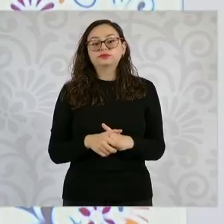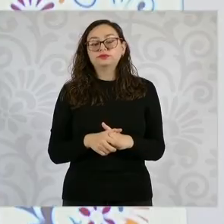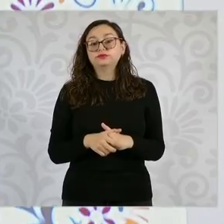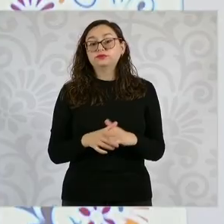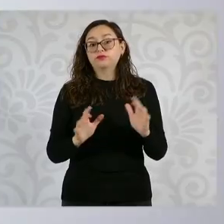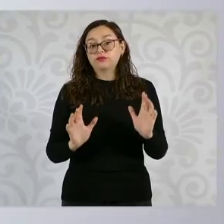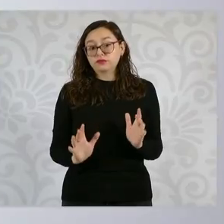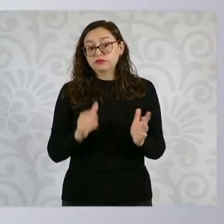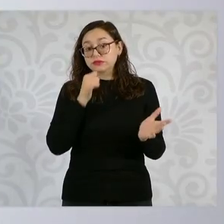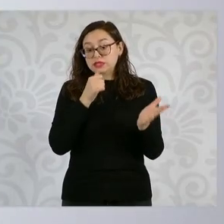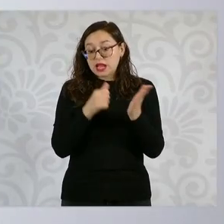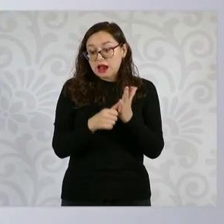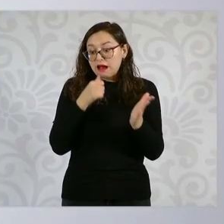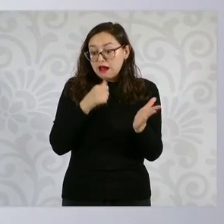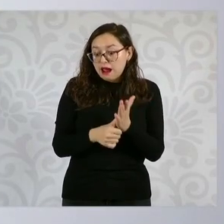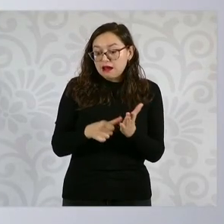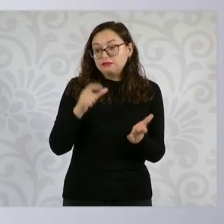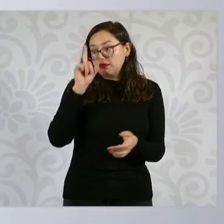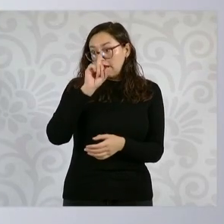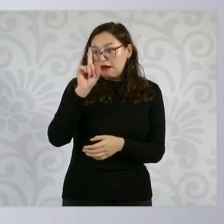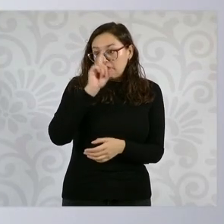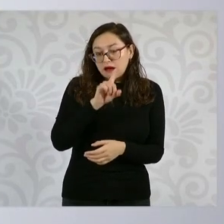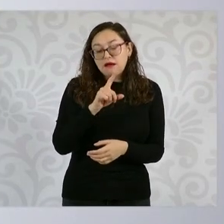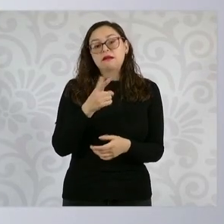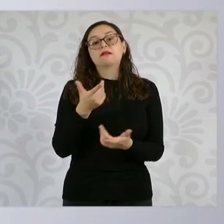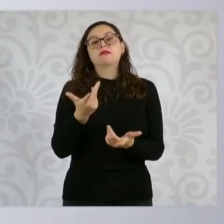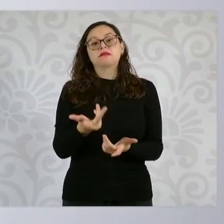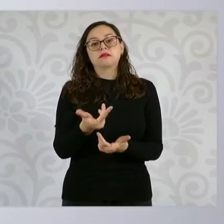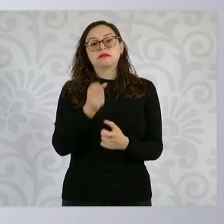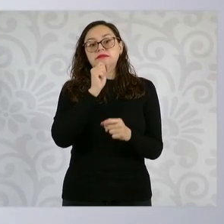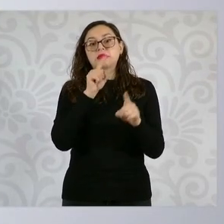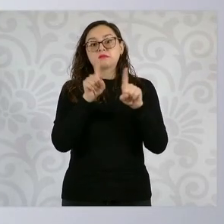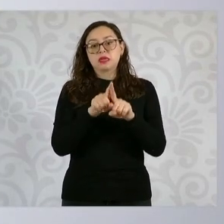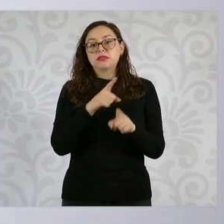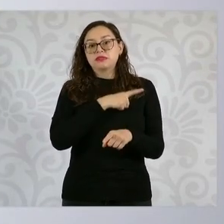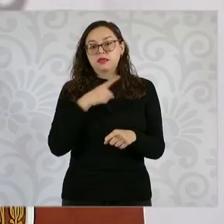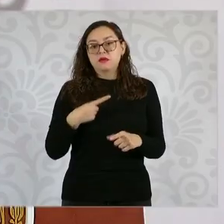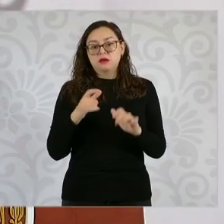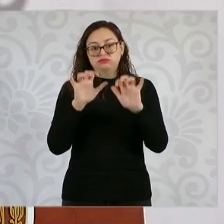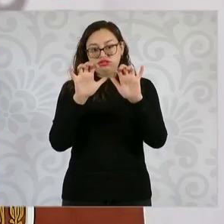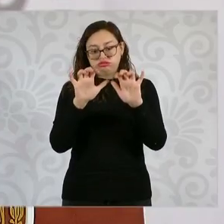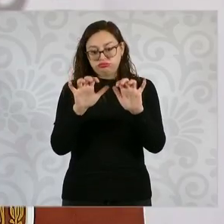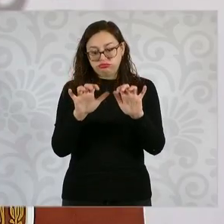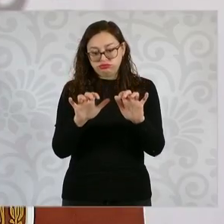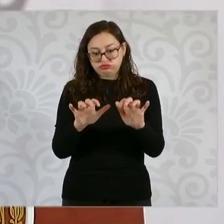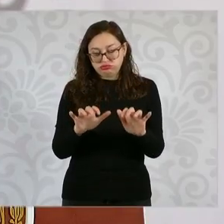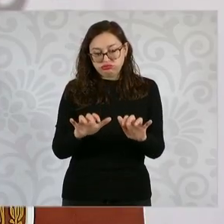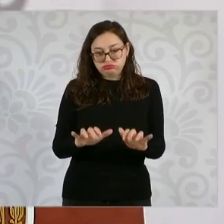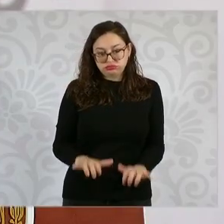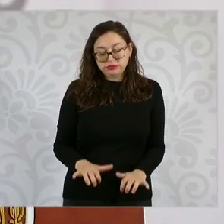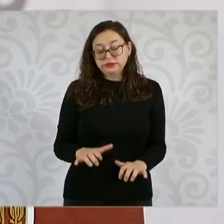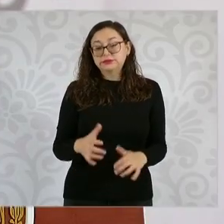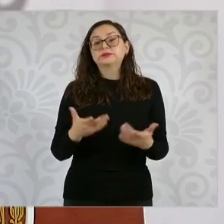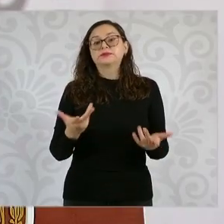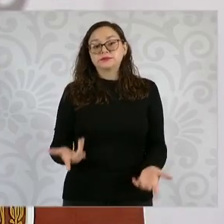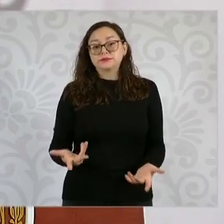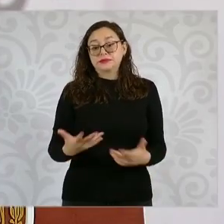Tienen que presentar cartas de recomendación, tienen que presentar también un ensayo. Entonces, el comité de selección